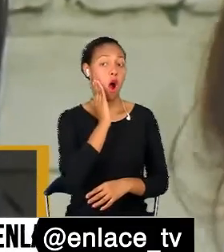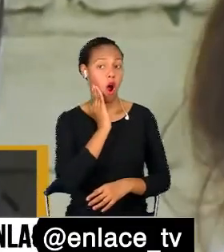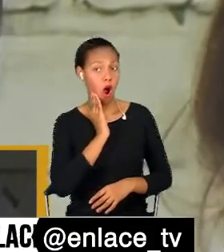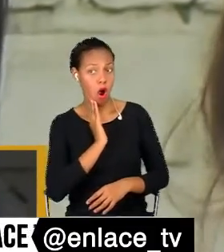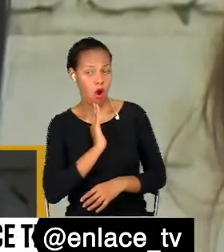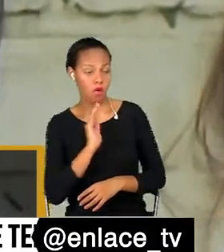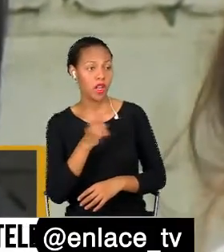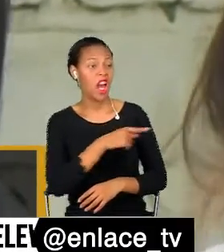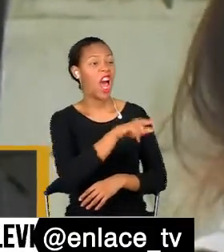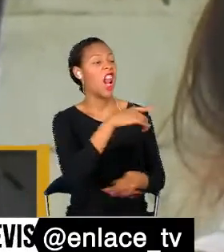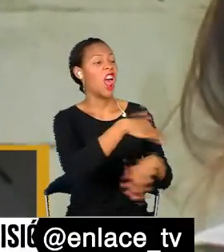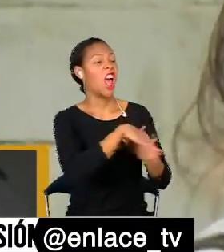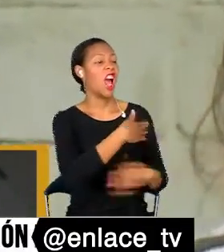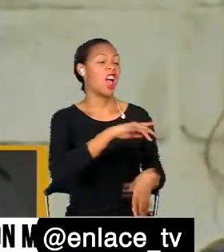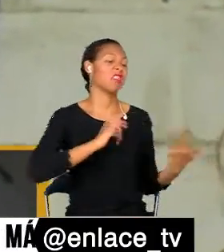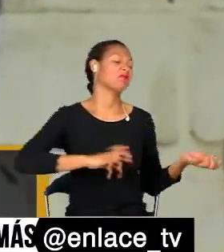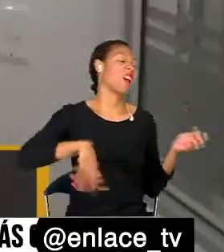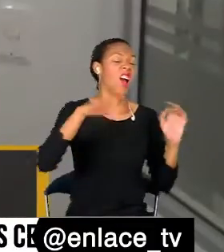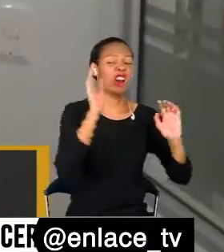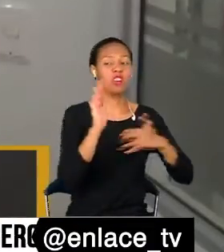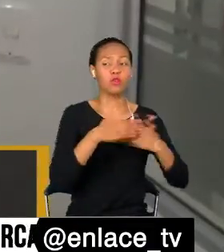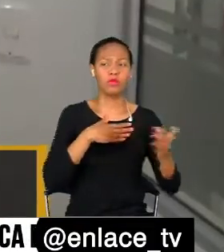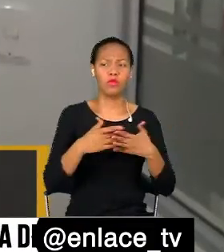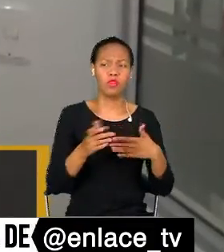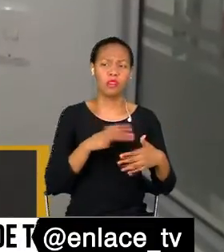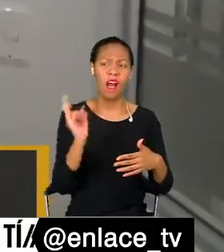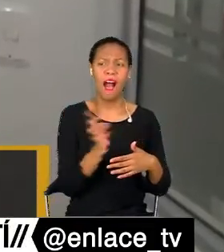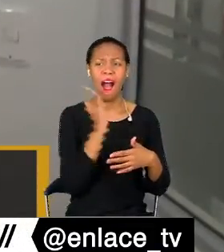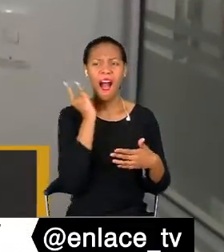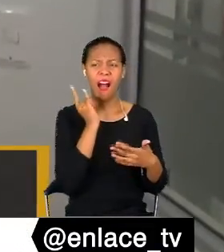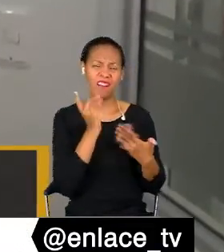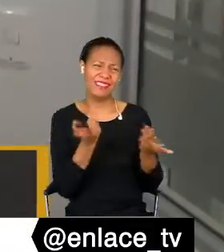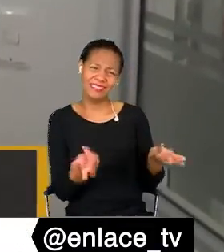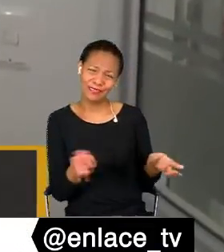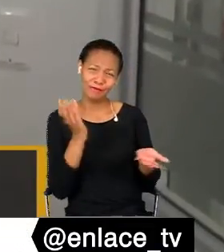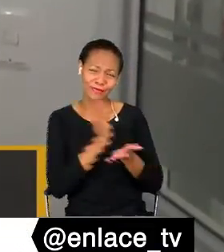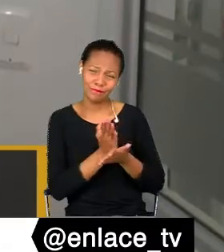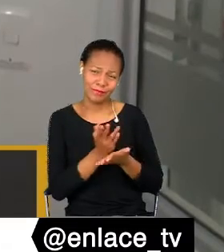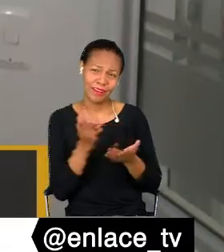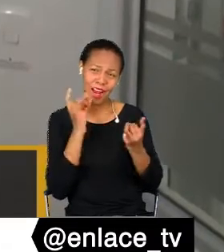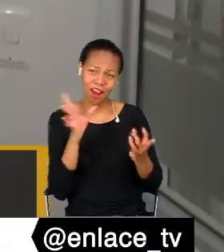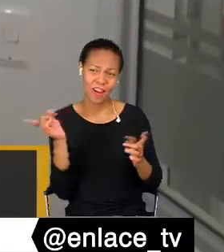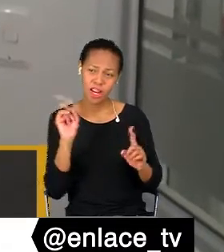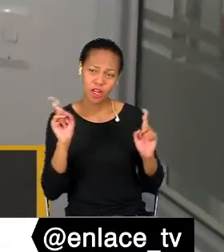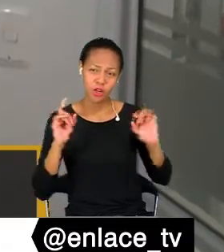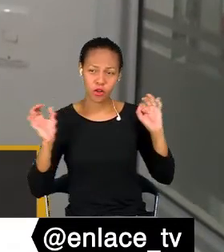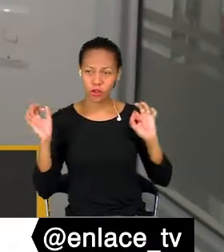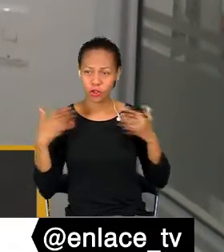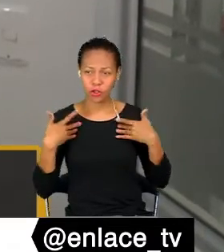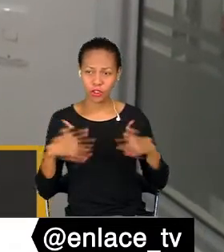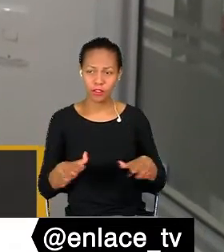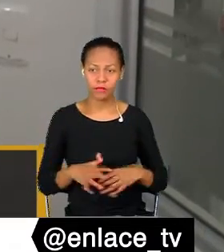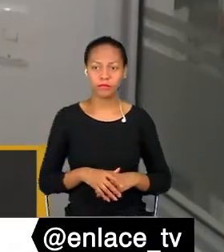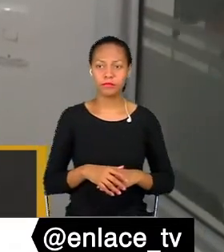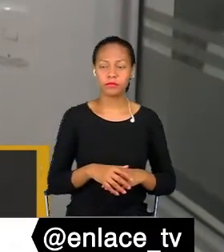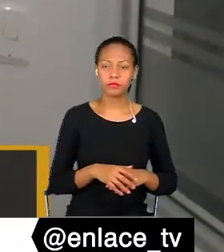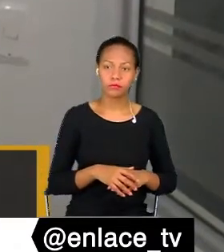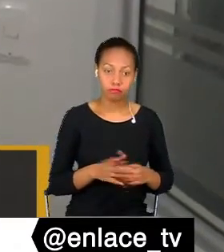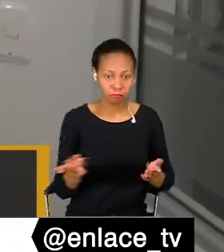calle buscando acciones inadecuadas. De esta manera también estamos aportando al proceso de formación y garantizamos de que